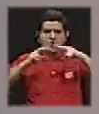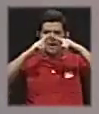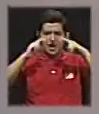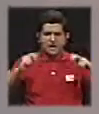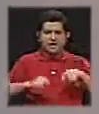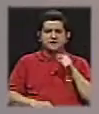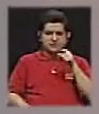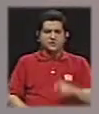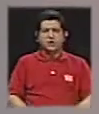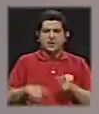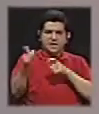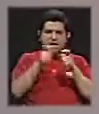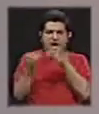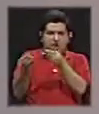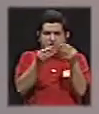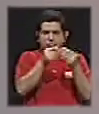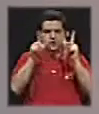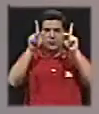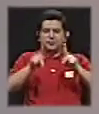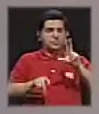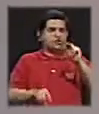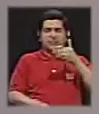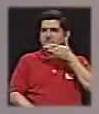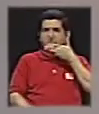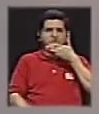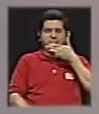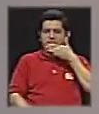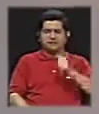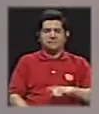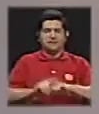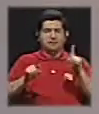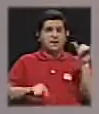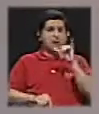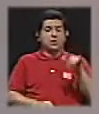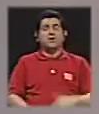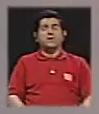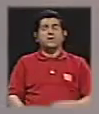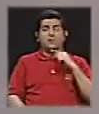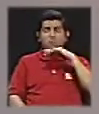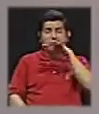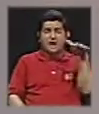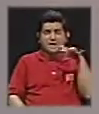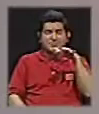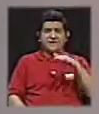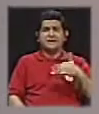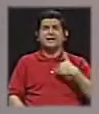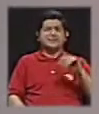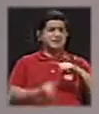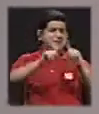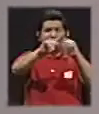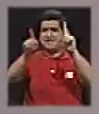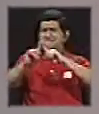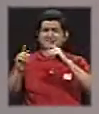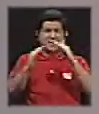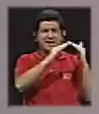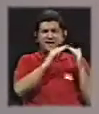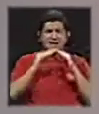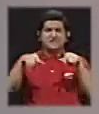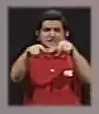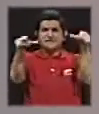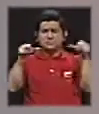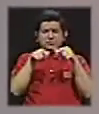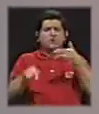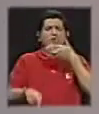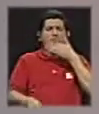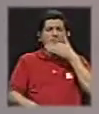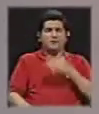de tierra por parte de personas no indígenas, pero también es una realidad de muchas otras comunidades y de territorios indígenas.